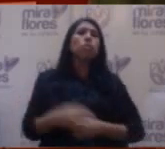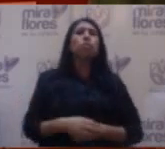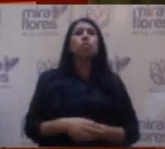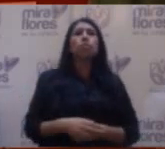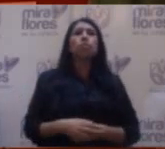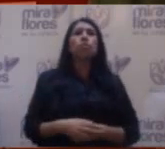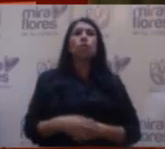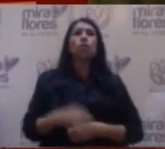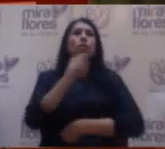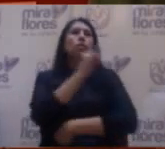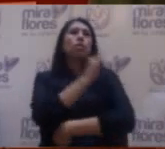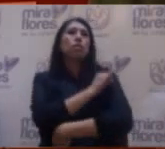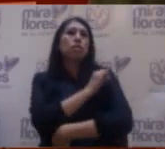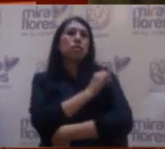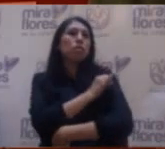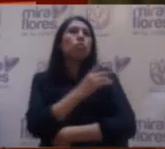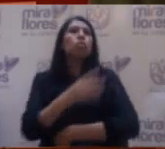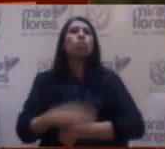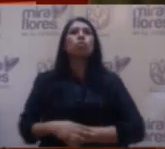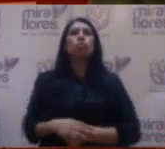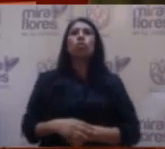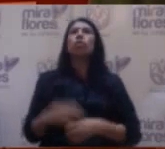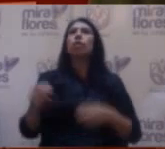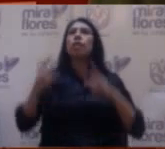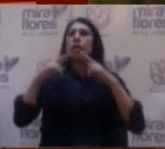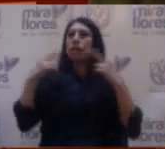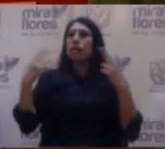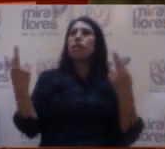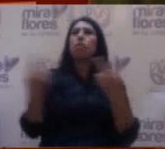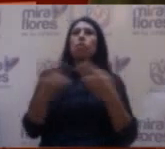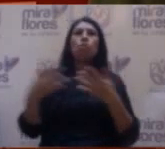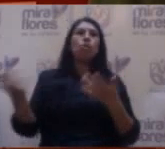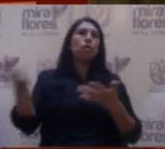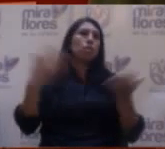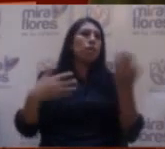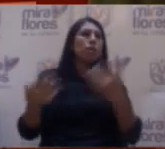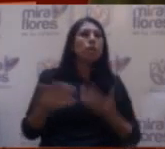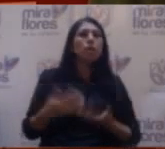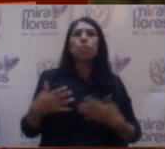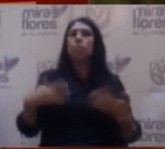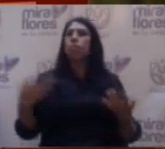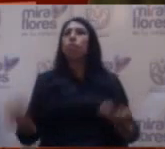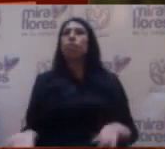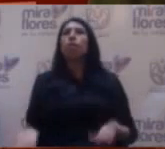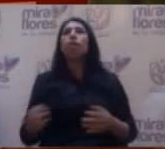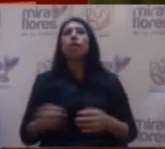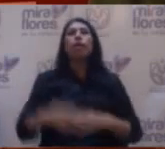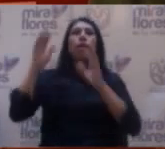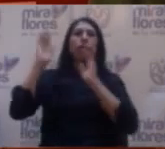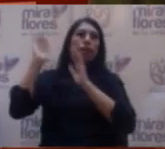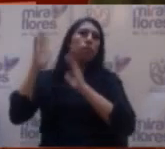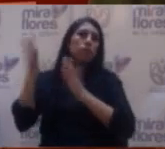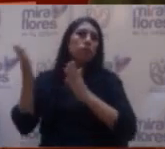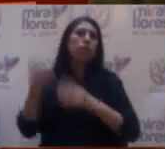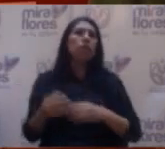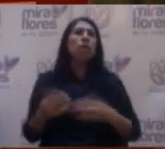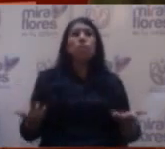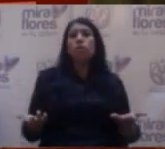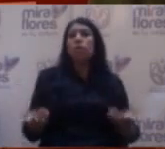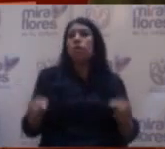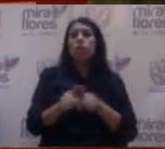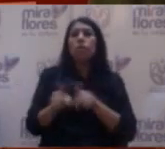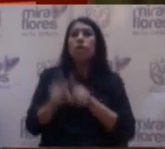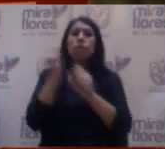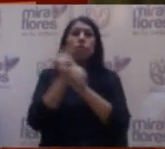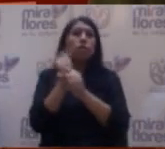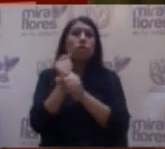estas instituciones que nos convocan para ser parte en las exposiciones porque estamos trabajando en temas de tecnología y